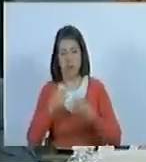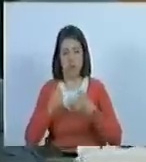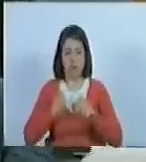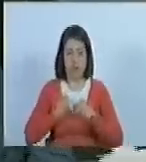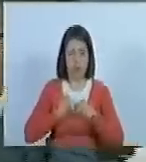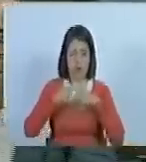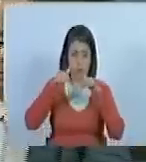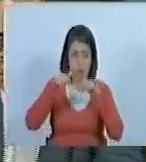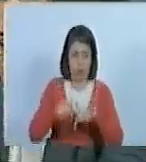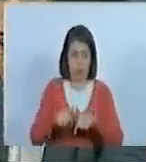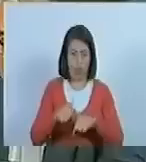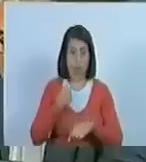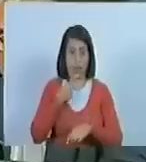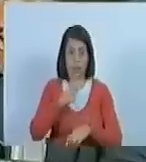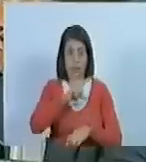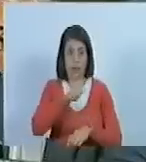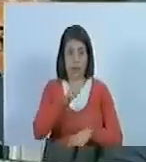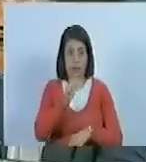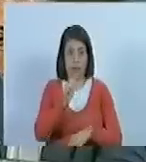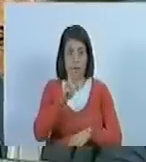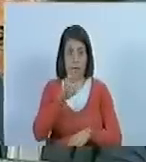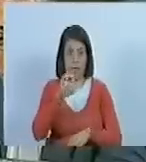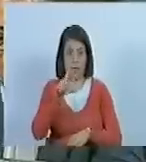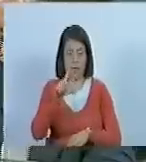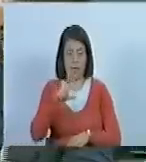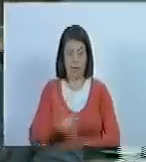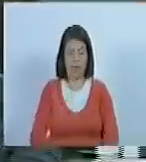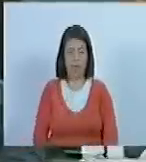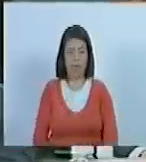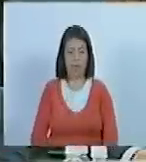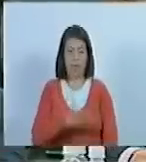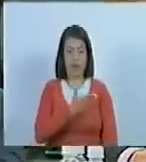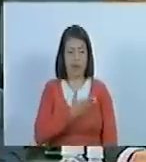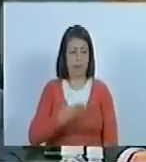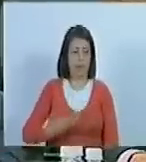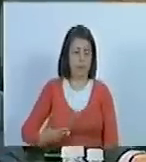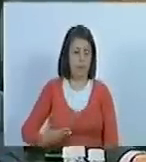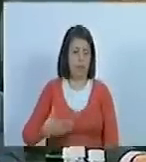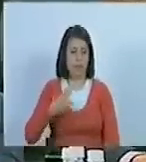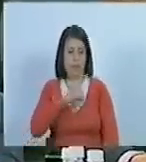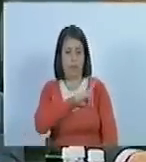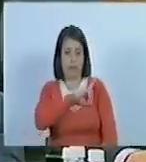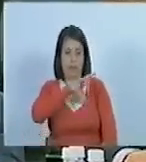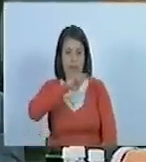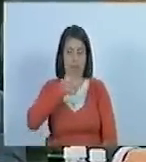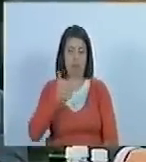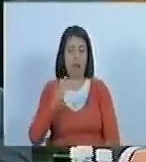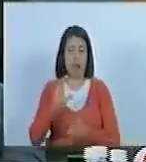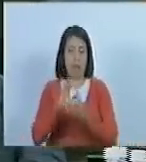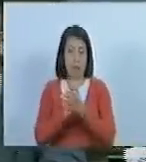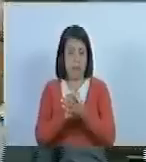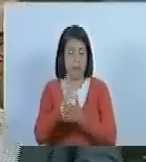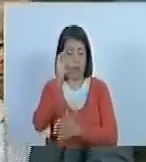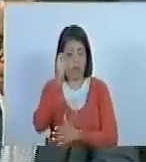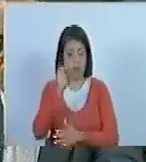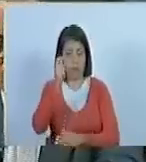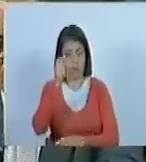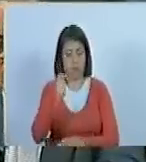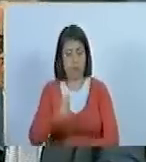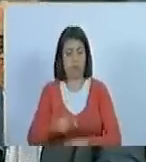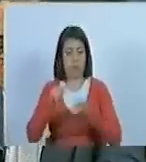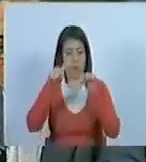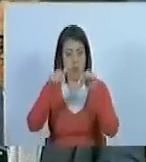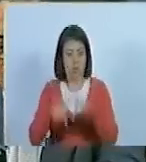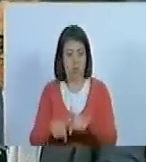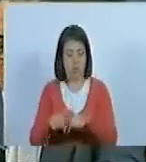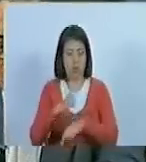diría Gabriel García Márquez. Ciudadano presidente, junta directiva, colegas parlamentarios, hoy